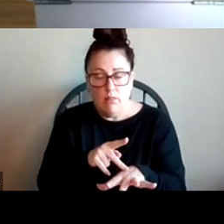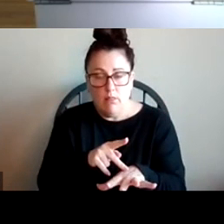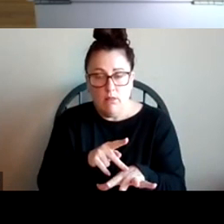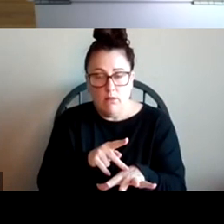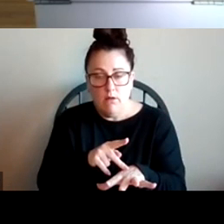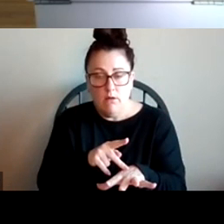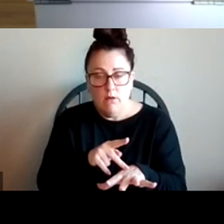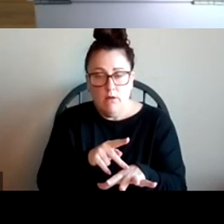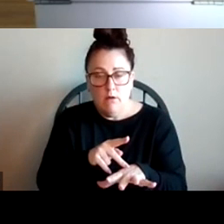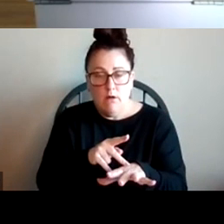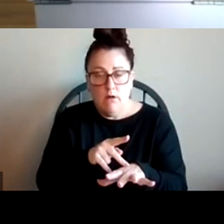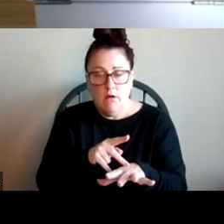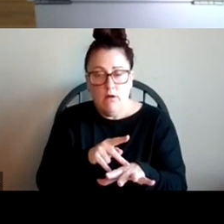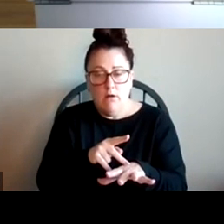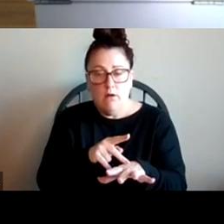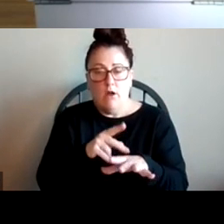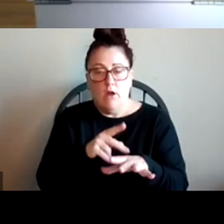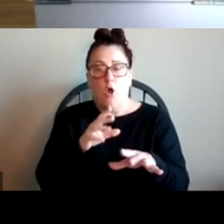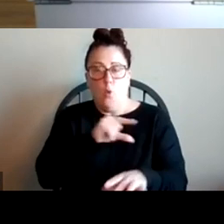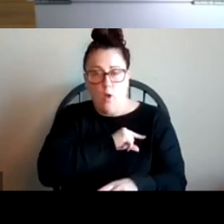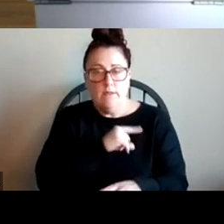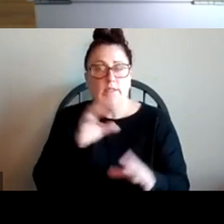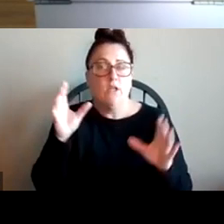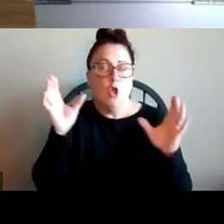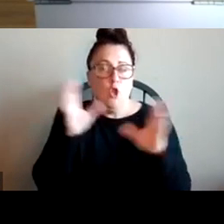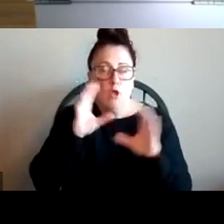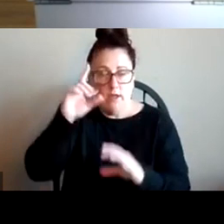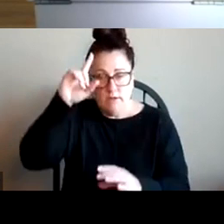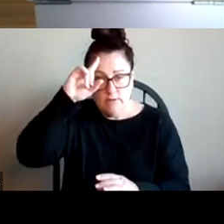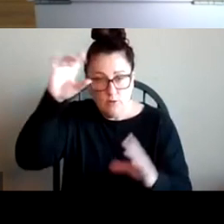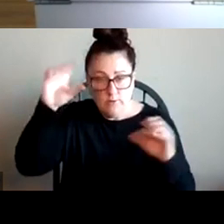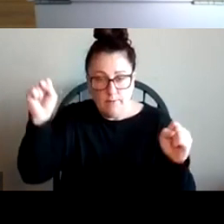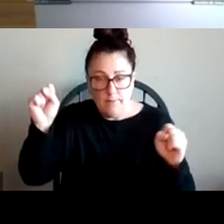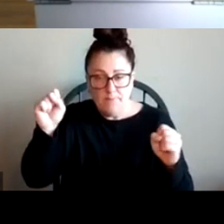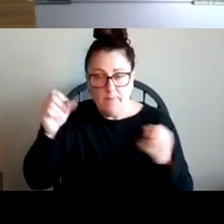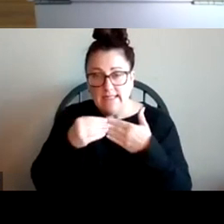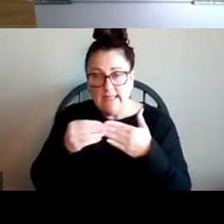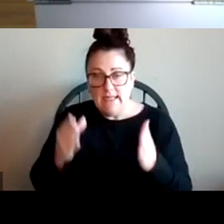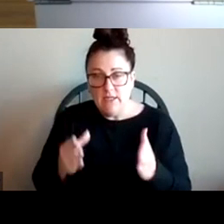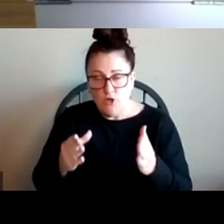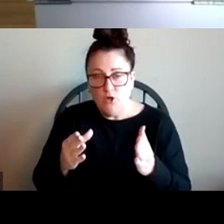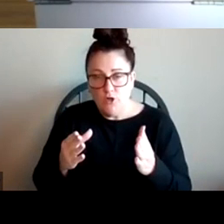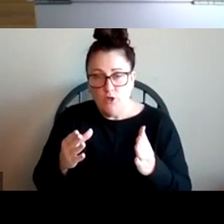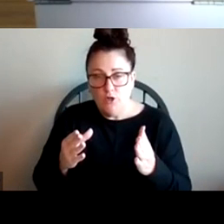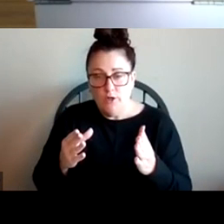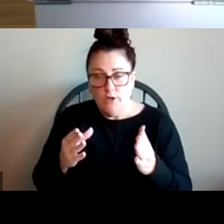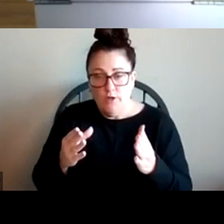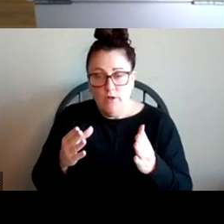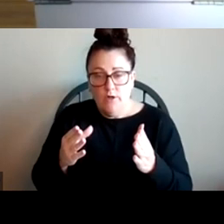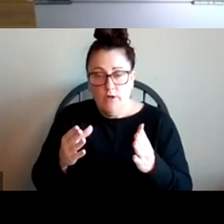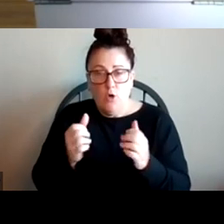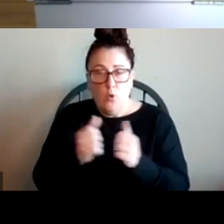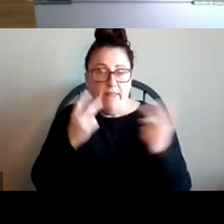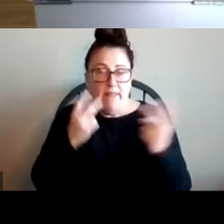nuevo superintendente, es que sea un líder. Un superintendente con la visión y la vocación